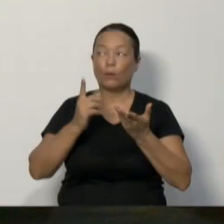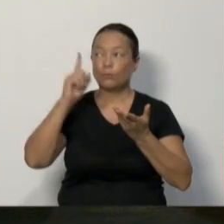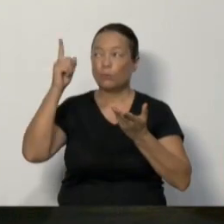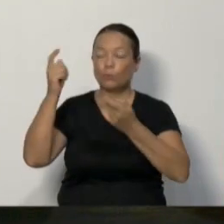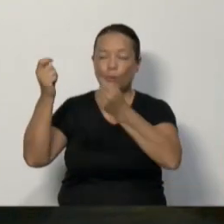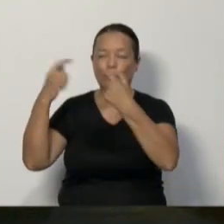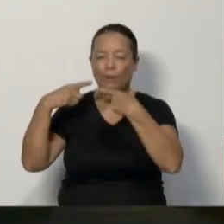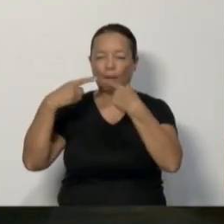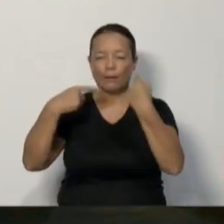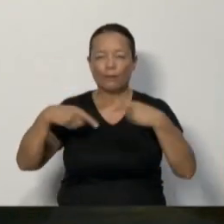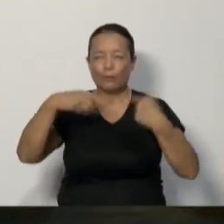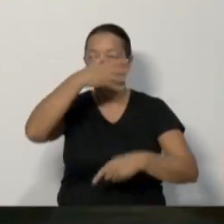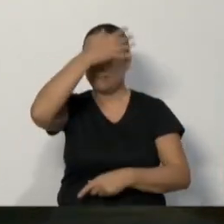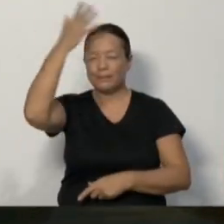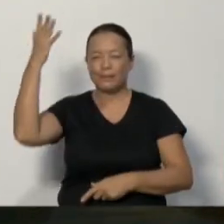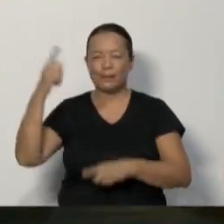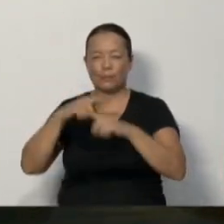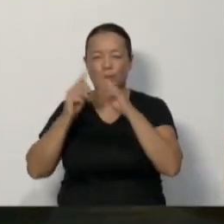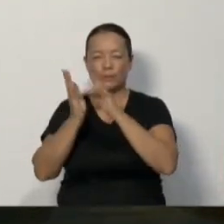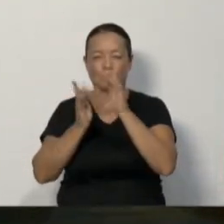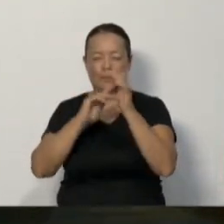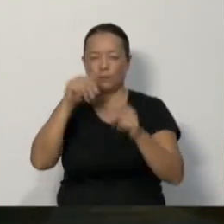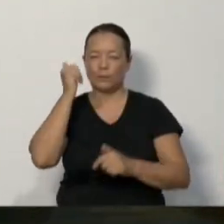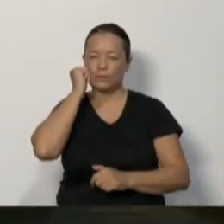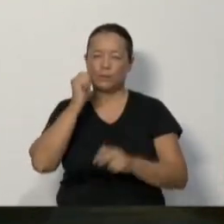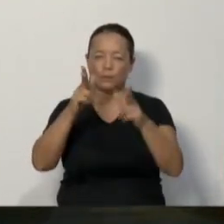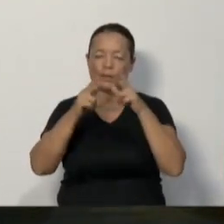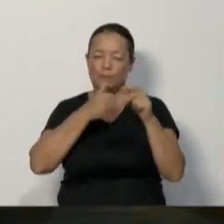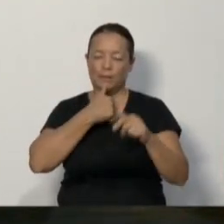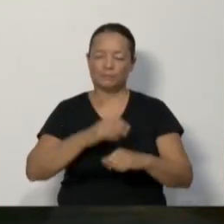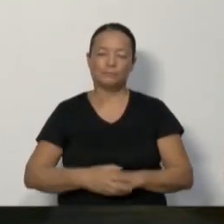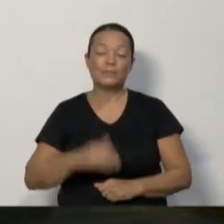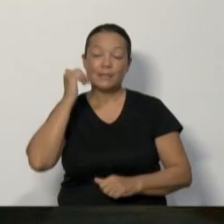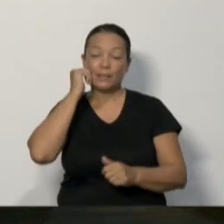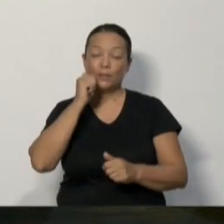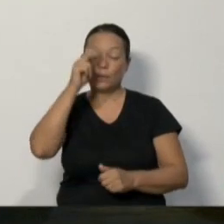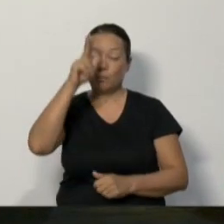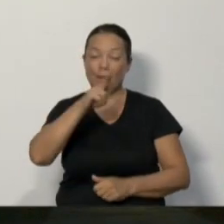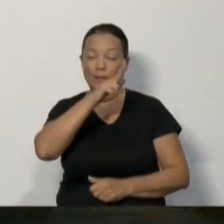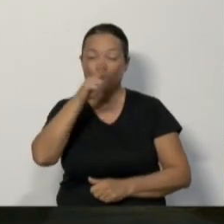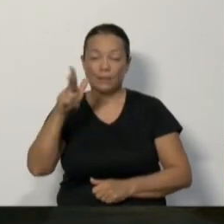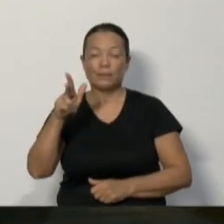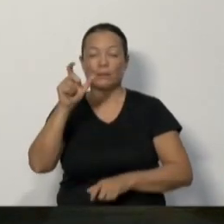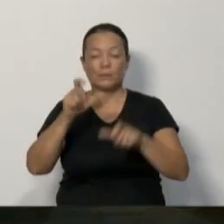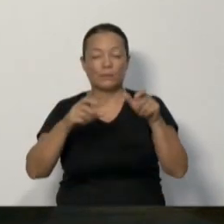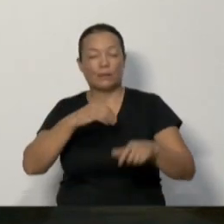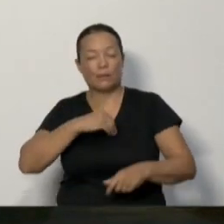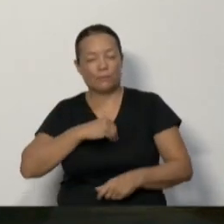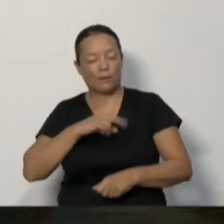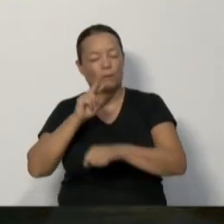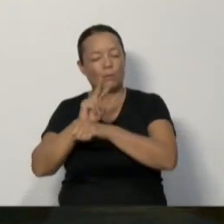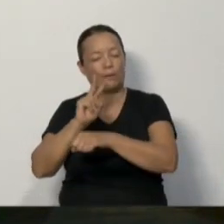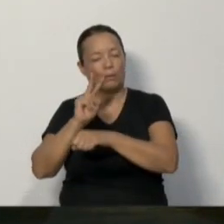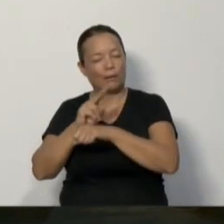del cielo. Por Jesucristo nuestro Señor. Amén. Señor, bendice a tus fieles y protégelos